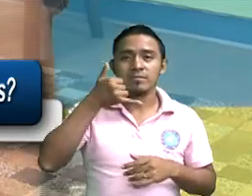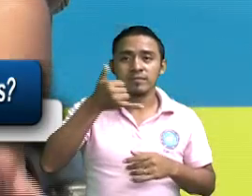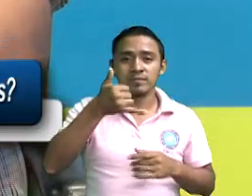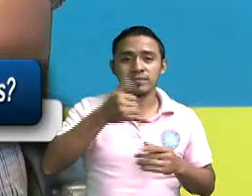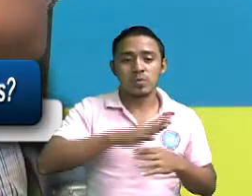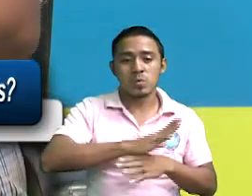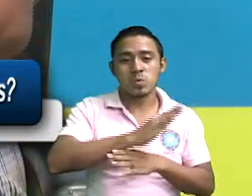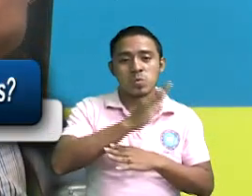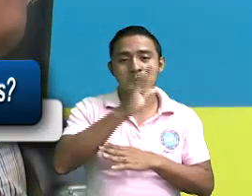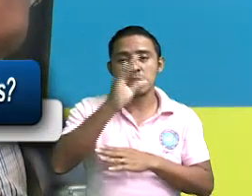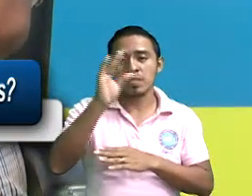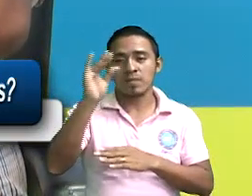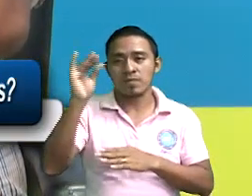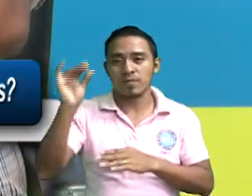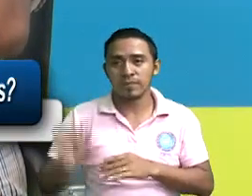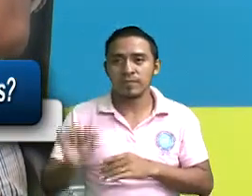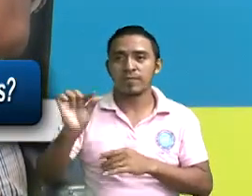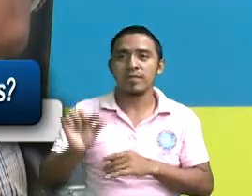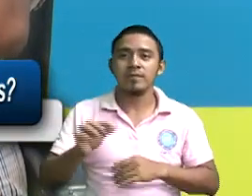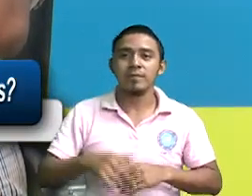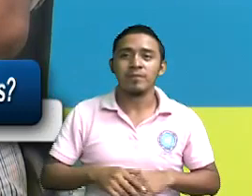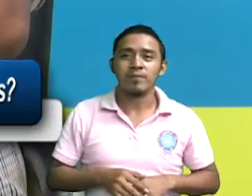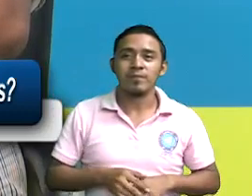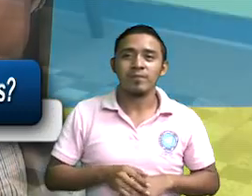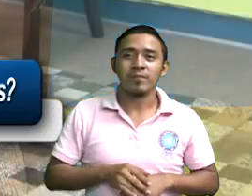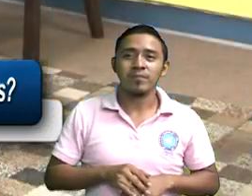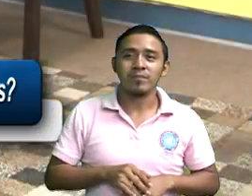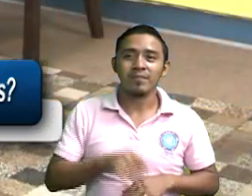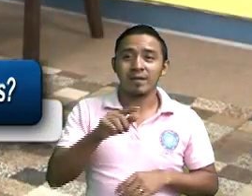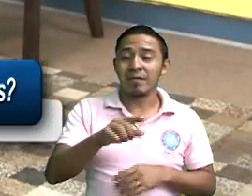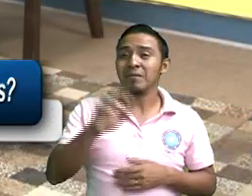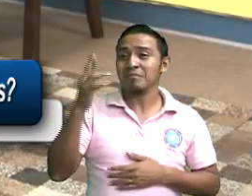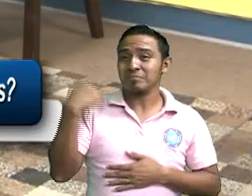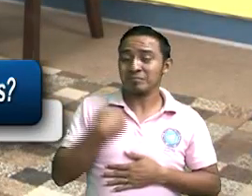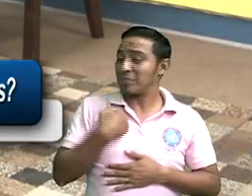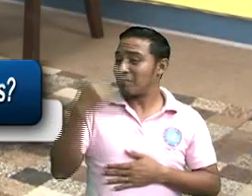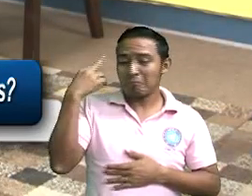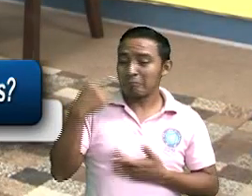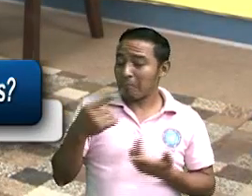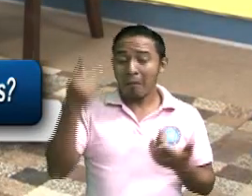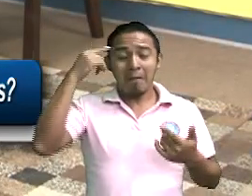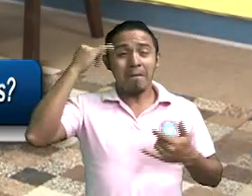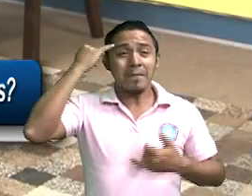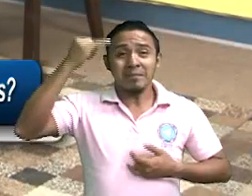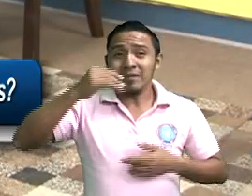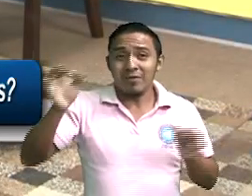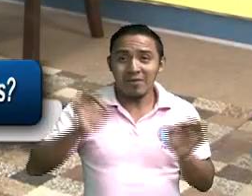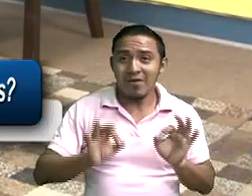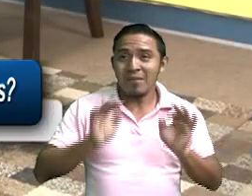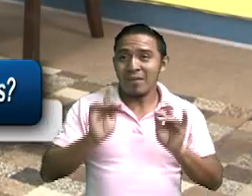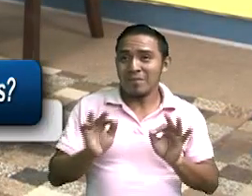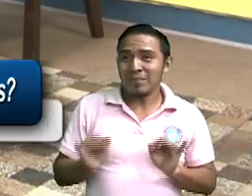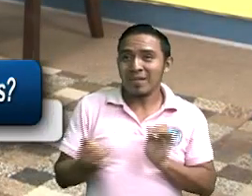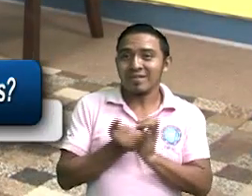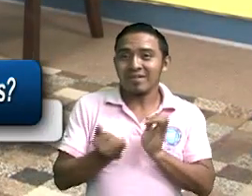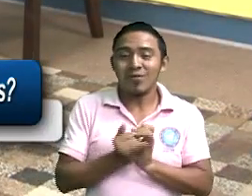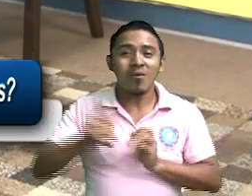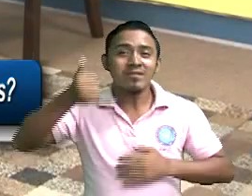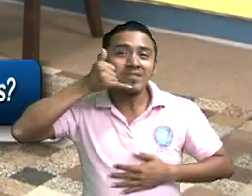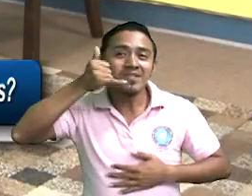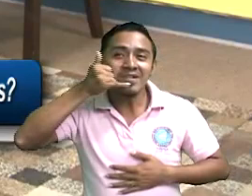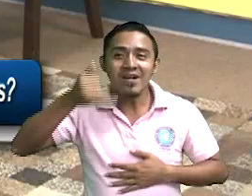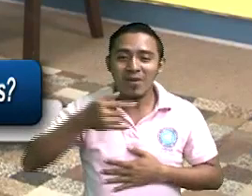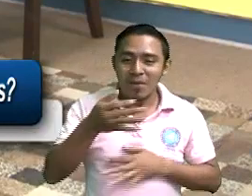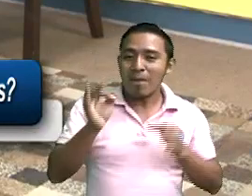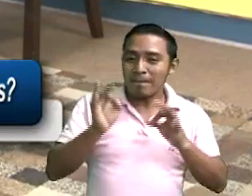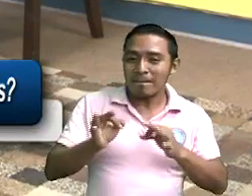llegas con la batería baja. Yo no se me había ocurrido ese ejemplo, pero me parece muy buen ejemplo. ¿Verdad? Porque el ejemplo del celular no está escrito,